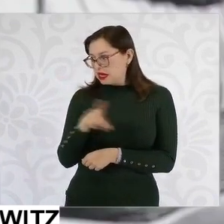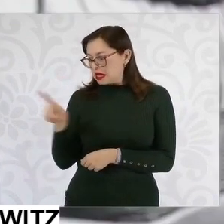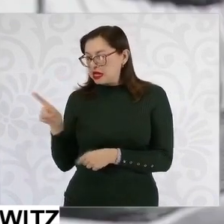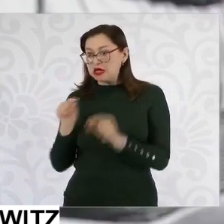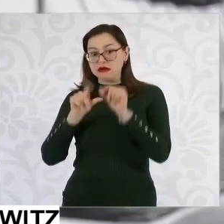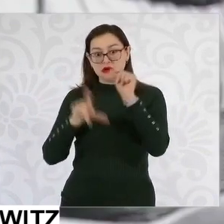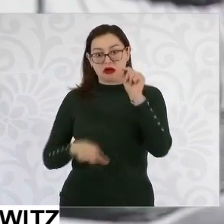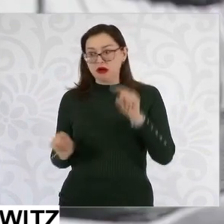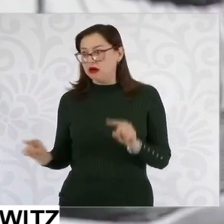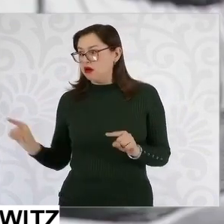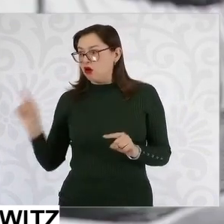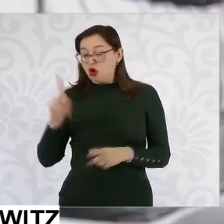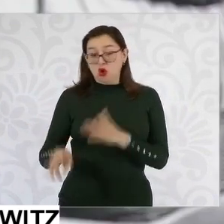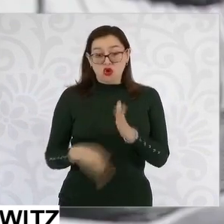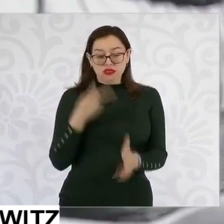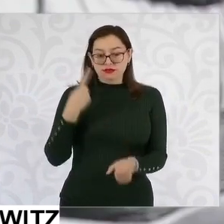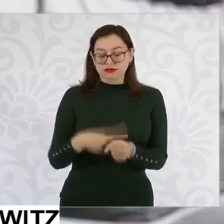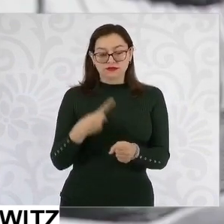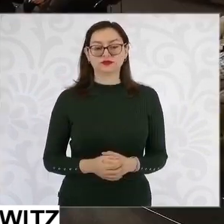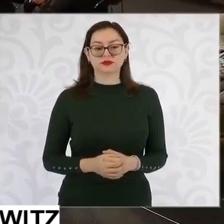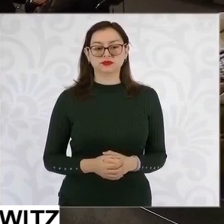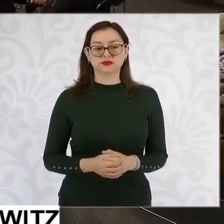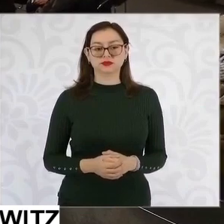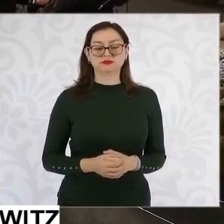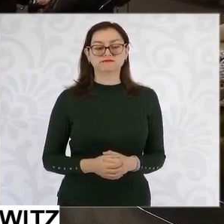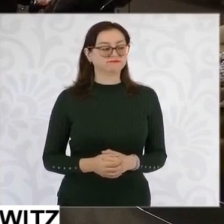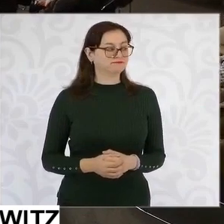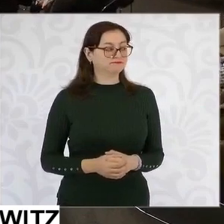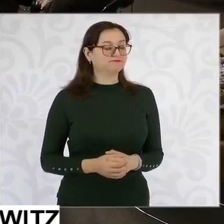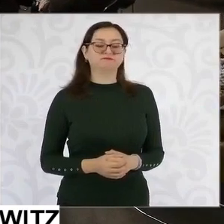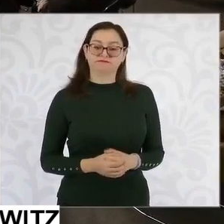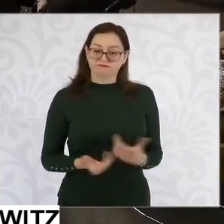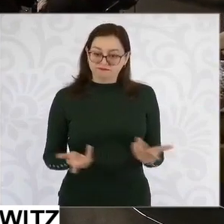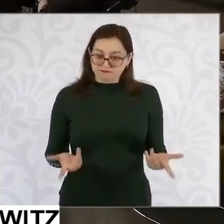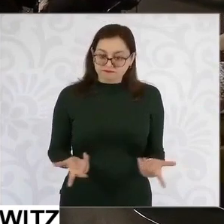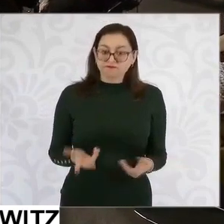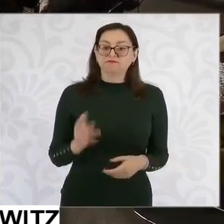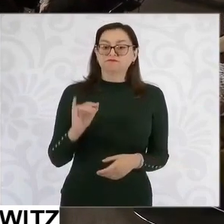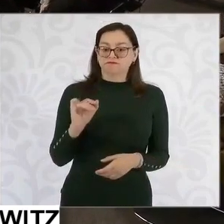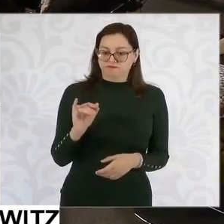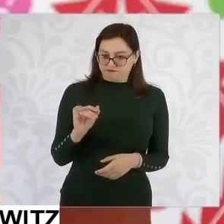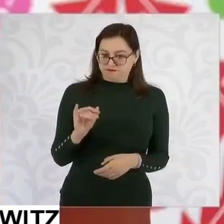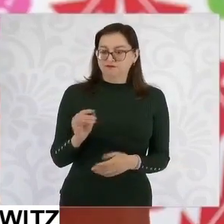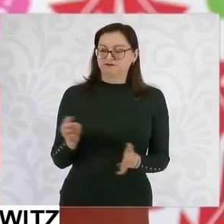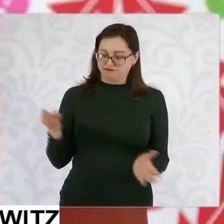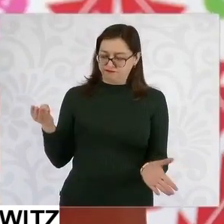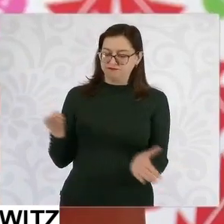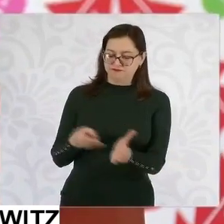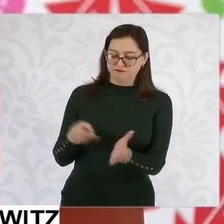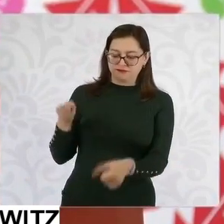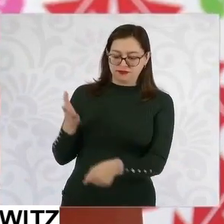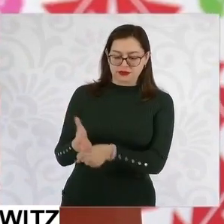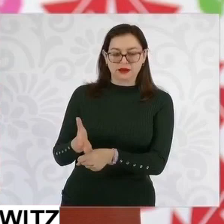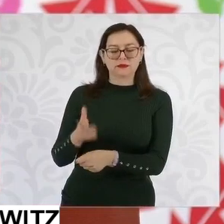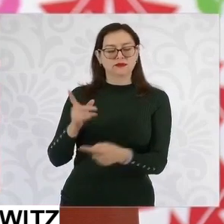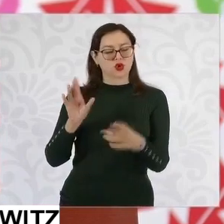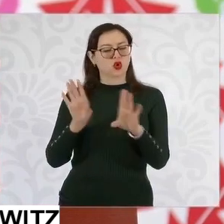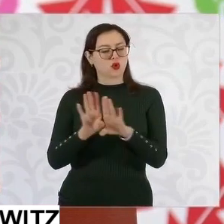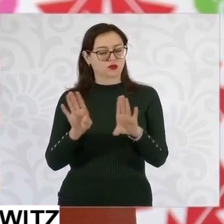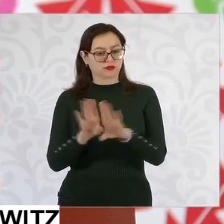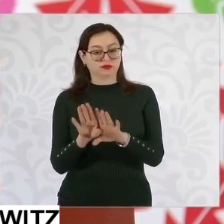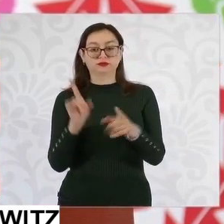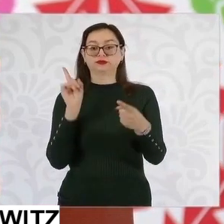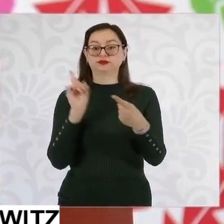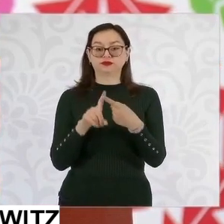país ocurra un caso más. En relación a las sanciones, lo primero que hicimos inmediatamente fue